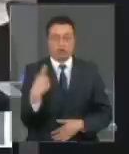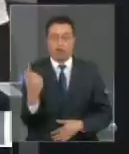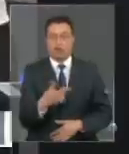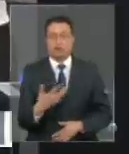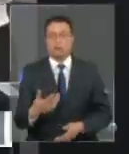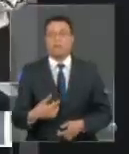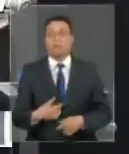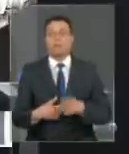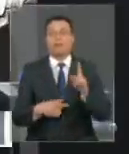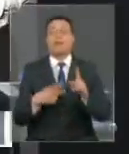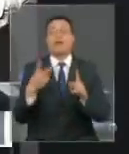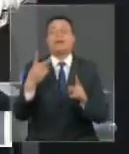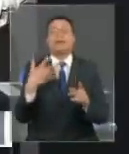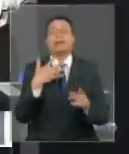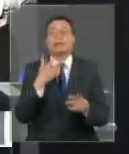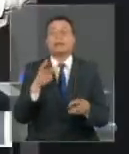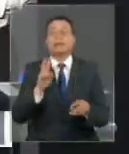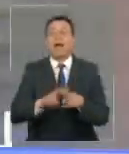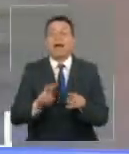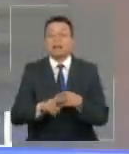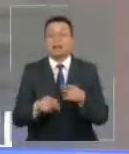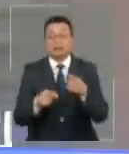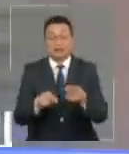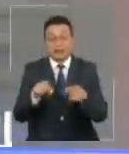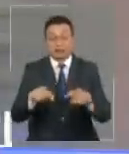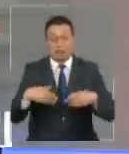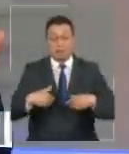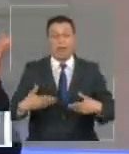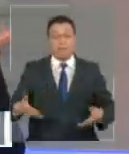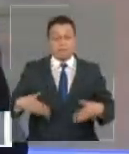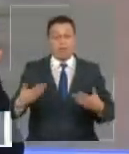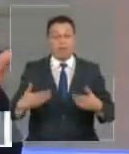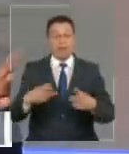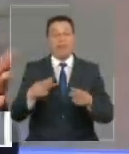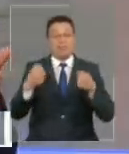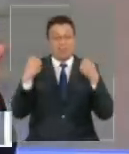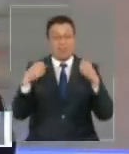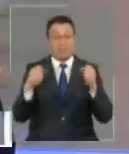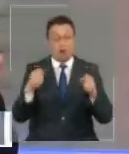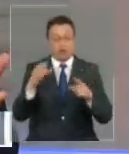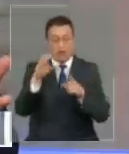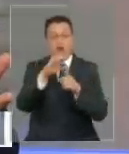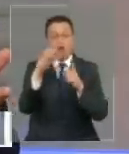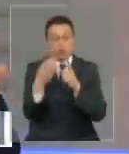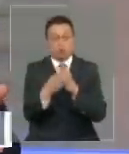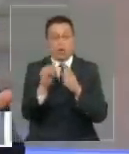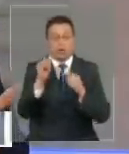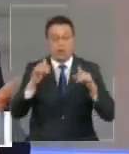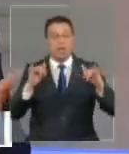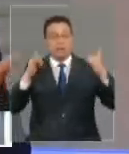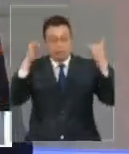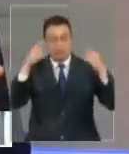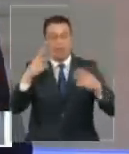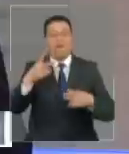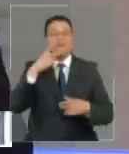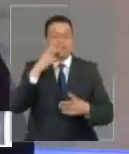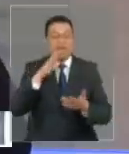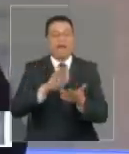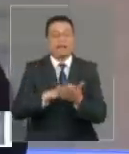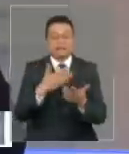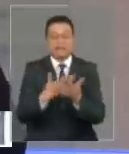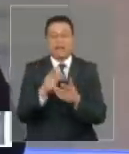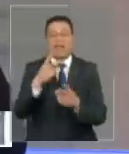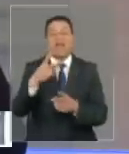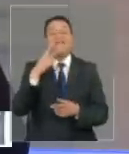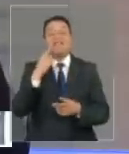presencia. La pregunta a la vecina es qué se va a hacer. Se va a seguir promoviendo el deporte, la cultura, la recreación, la vida sana y